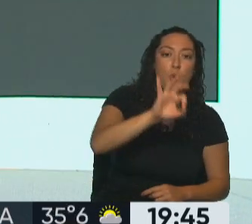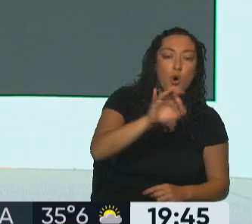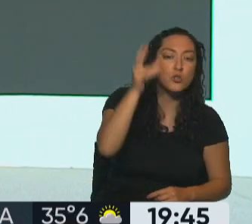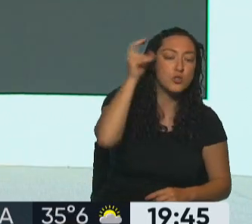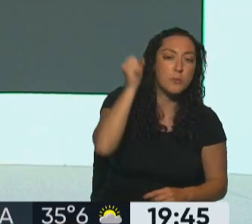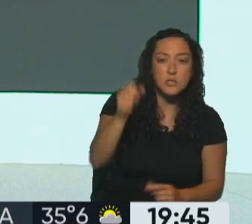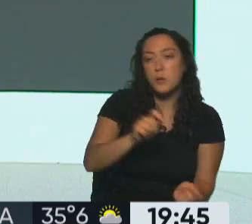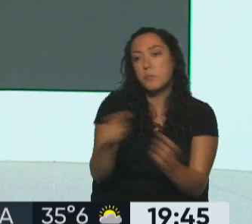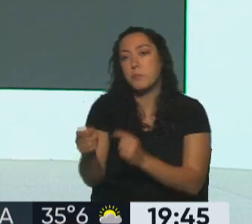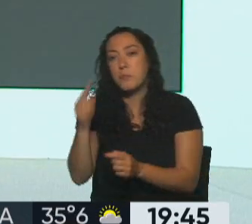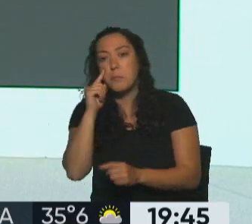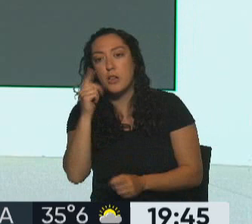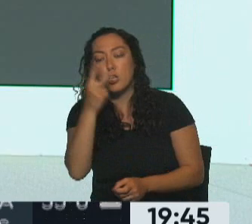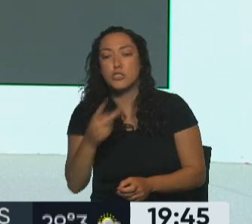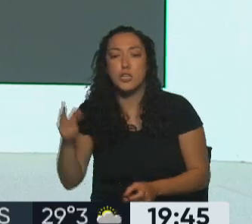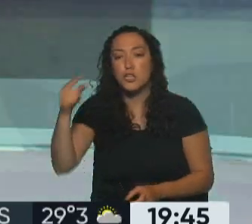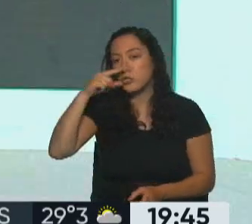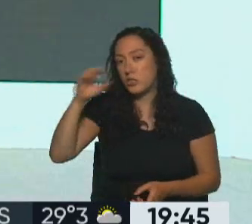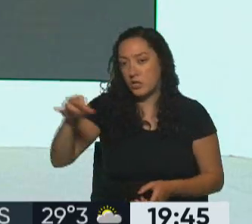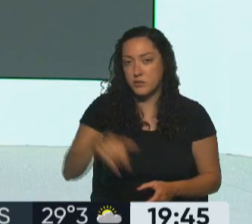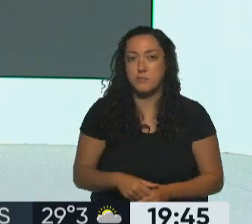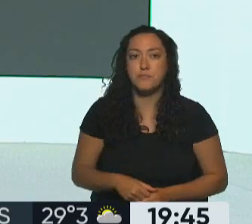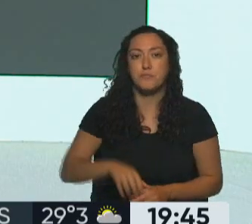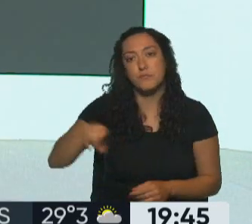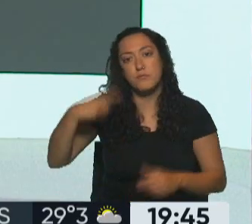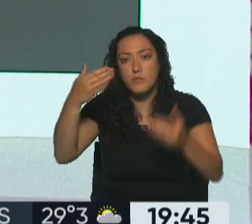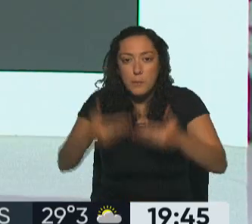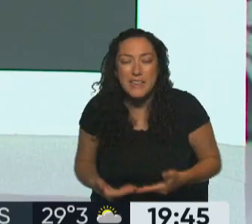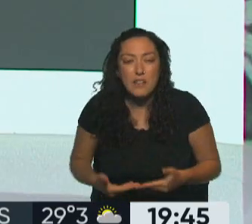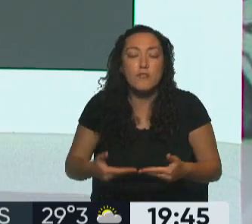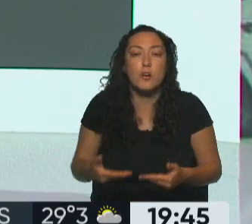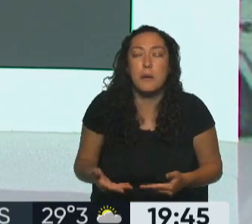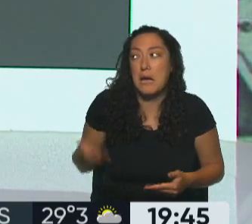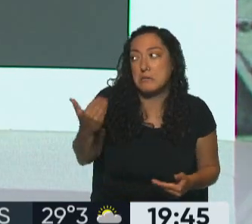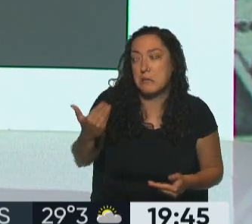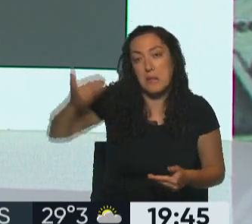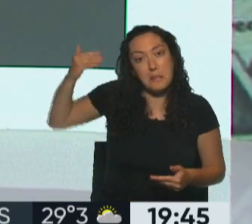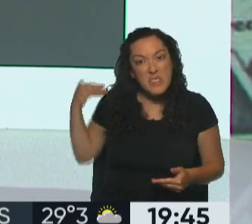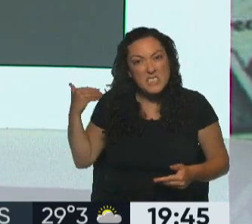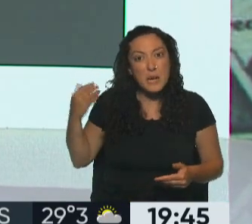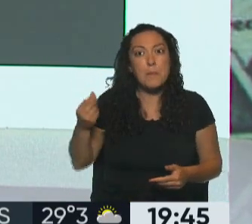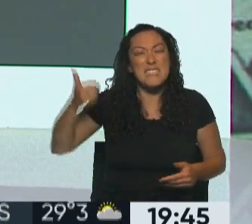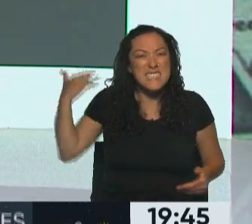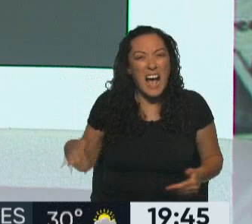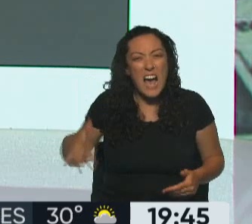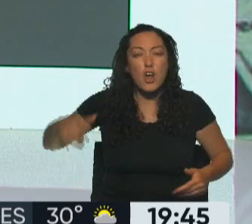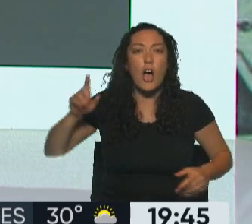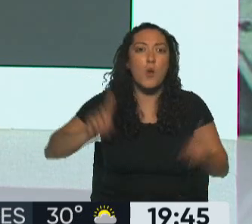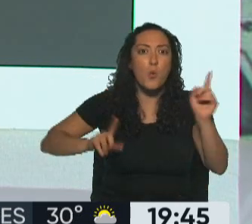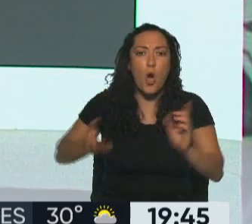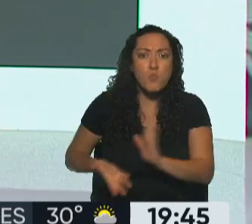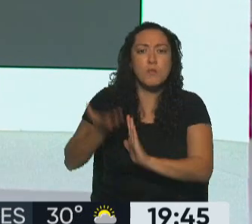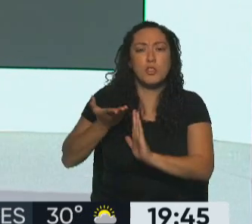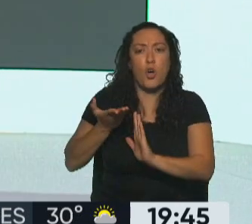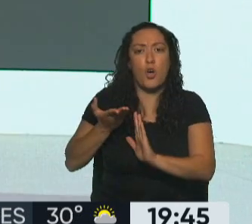a 1270. Seguimos con las plataformas y repito, esto anteayer era mucho más caro. Algunas habían aumentado. Amazon